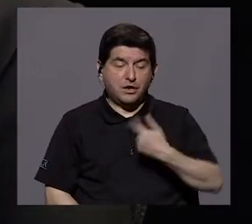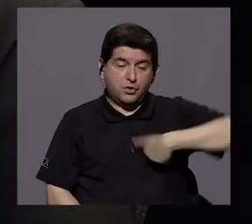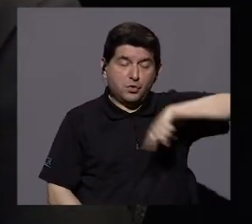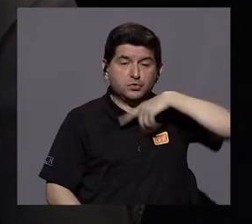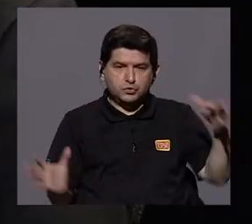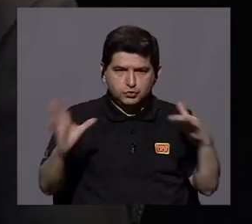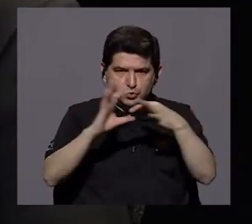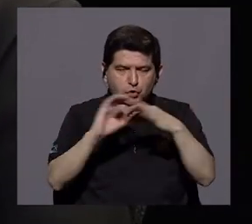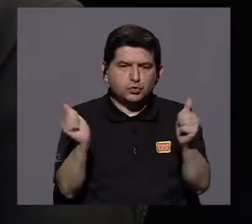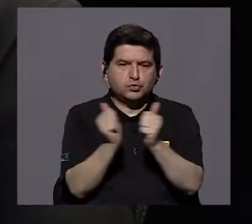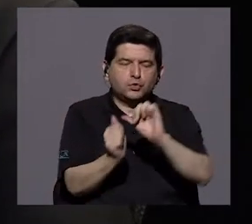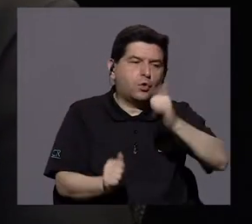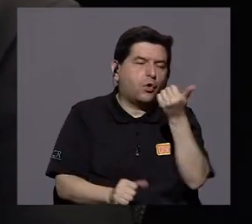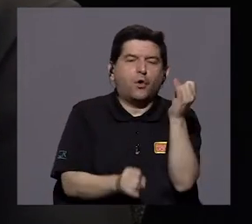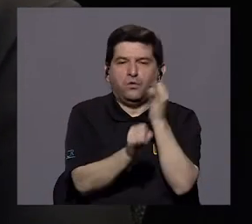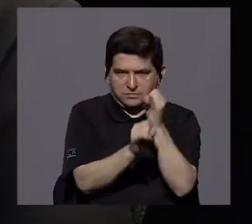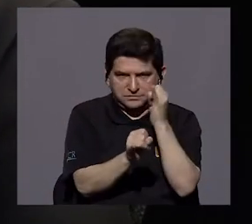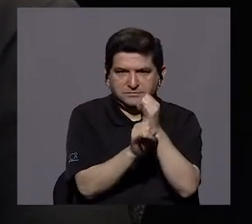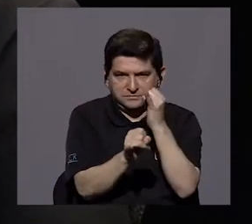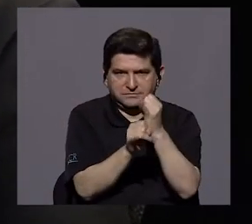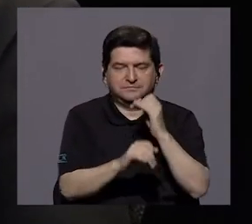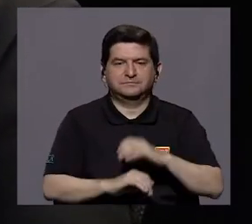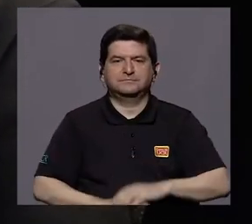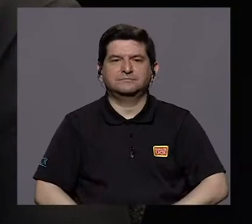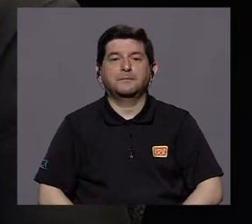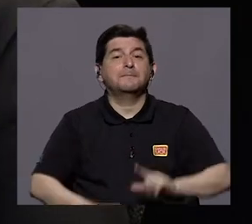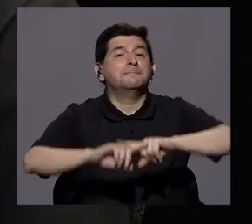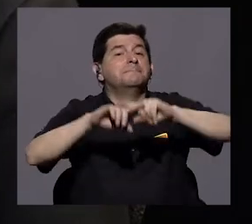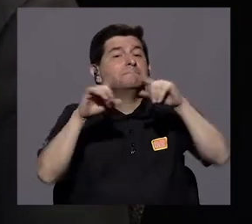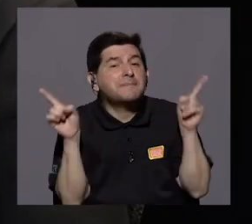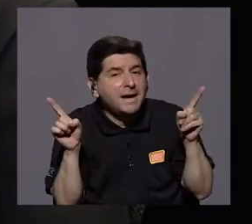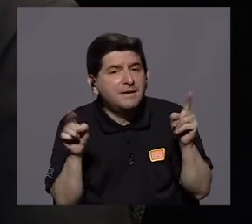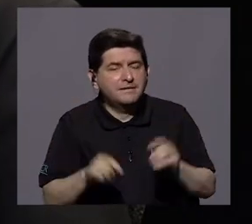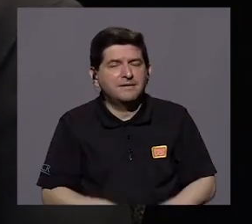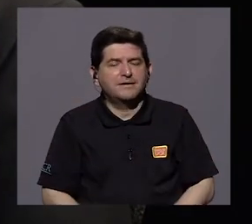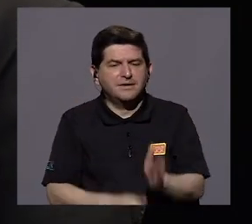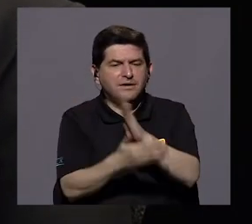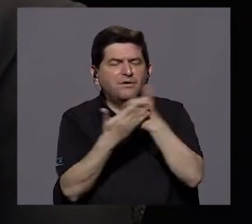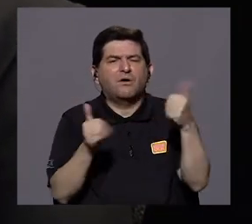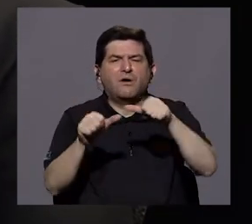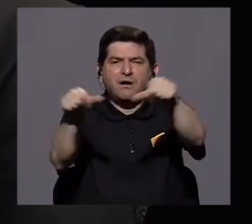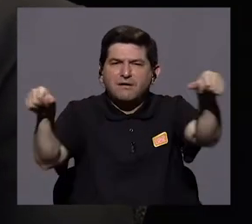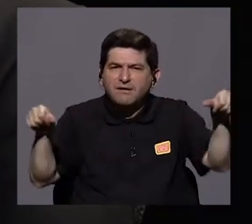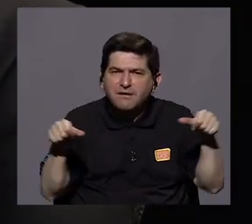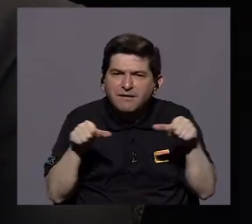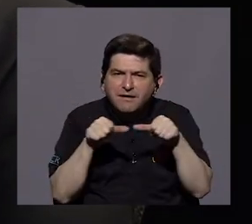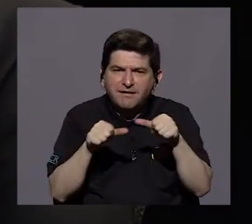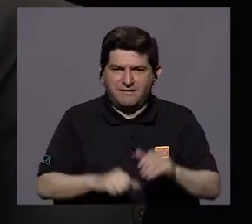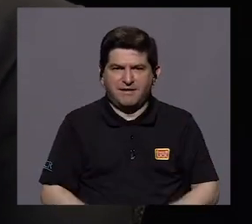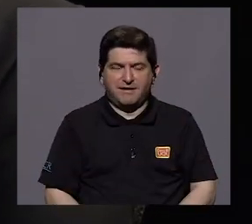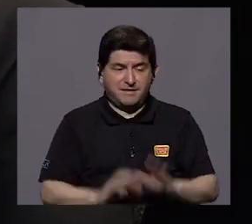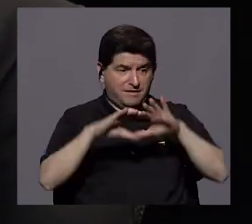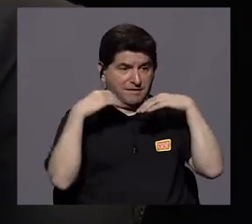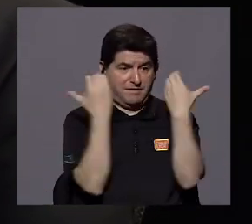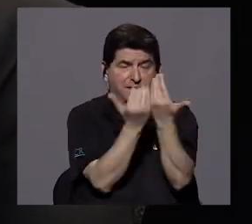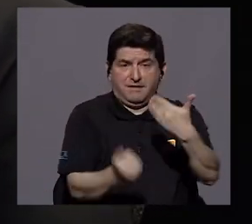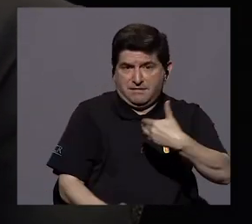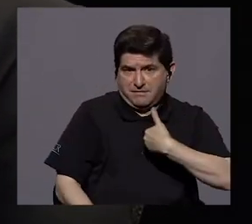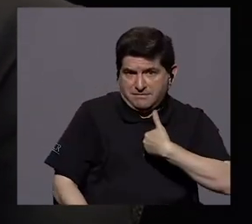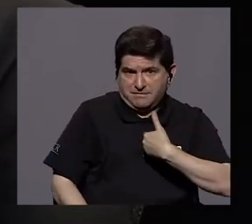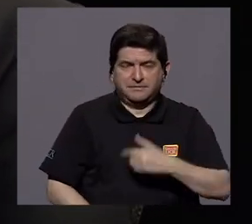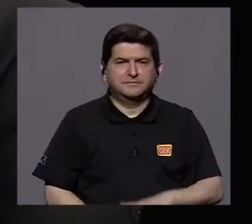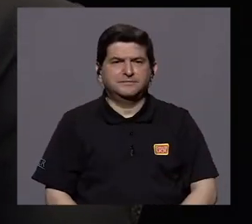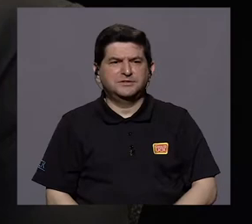que coordinamos con las otras instituciones. Pero hay algunas áreas de esta comisión